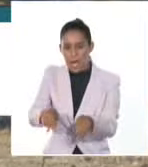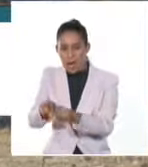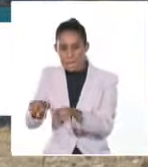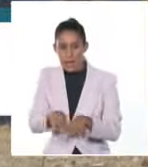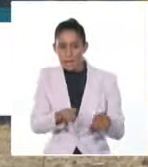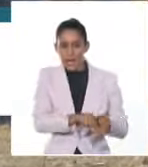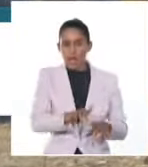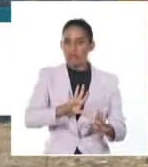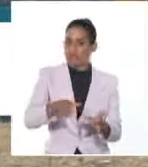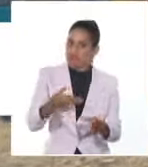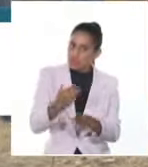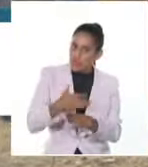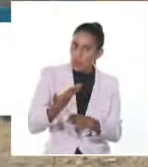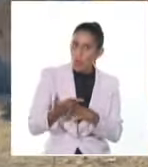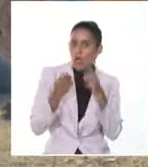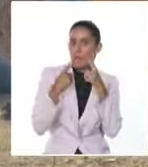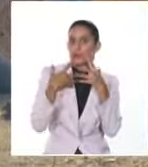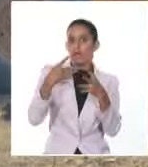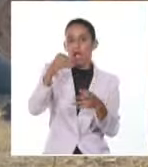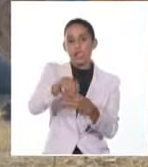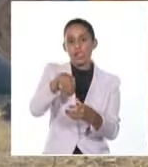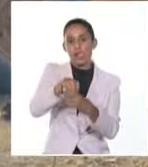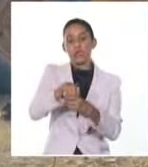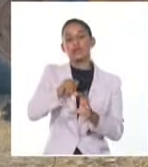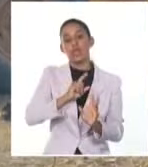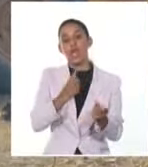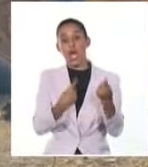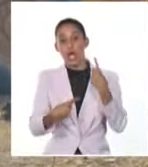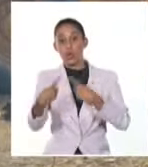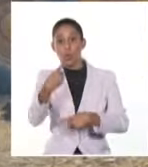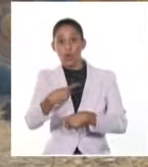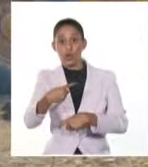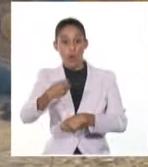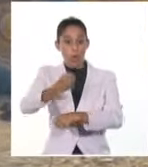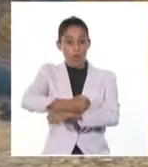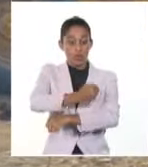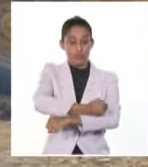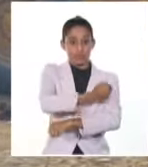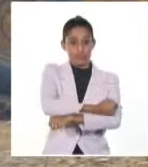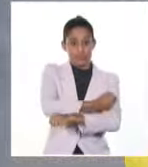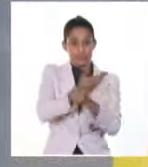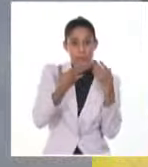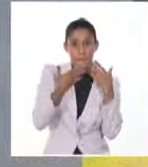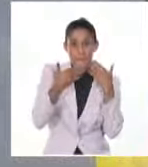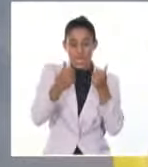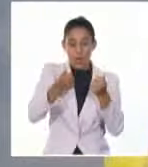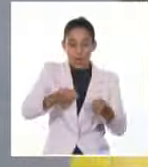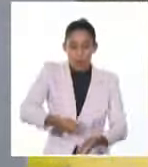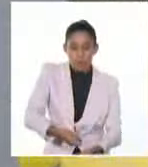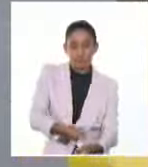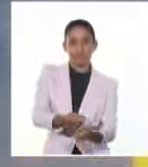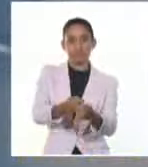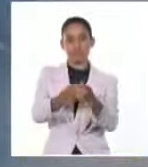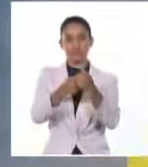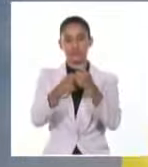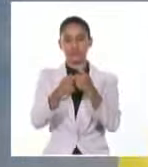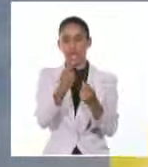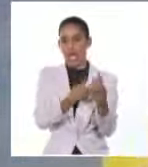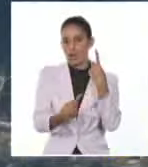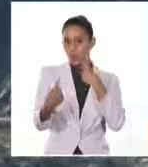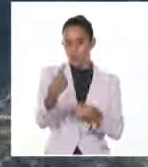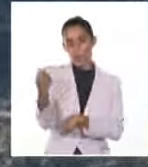obra, de manera que a la llegada de los pilotes ya pudiéramos ir estaquillando, marcando y brincando la primera